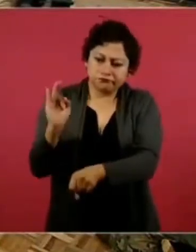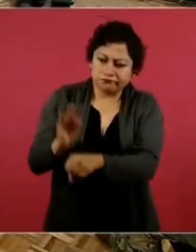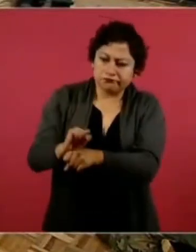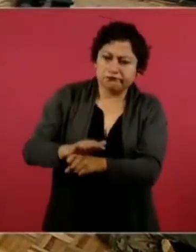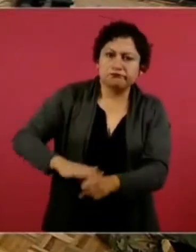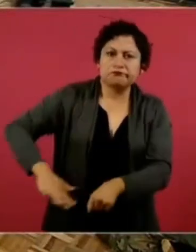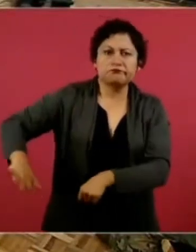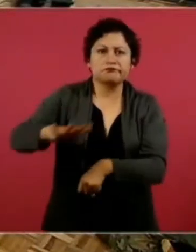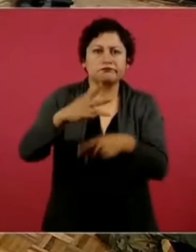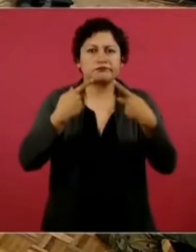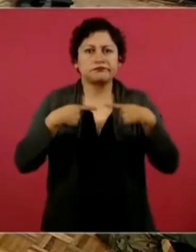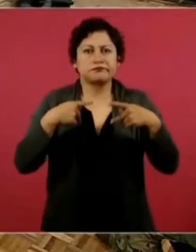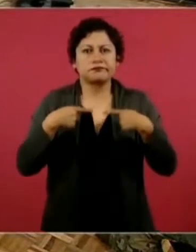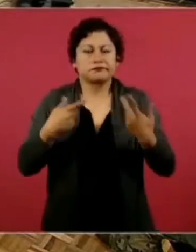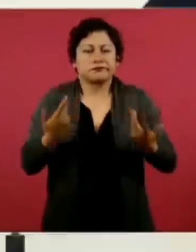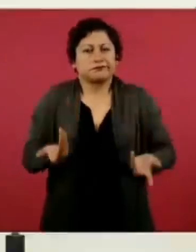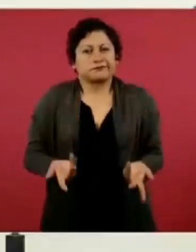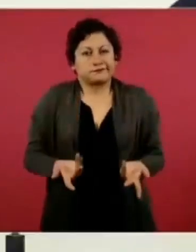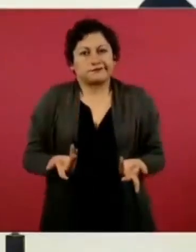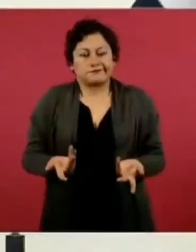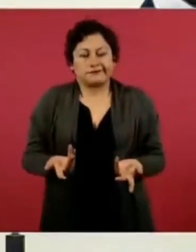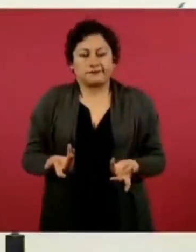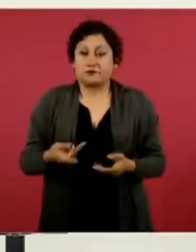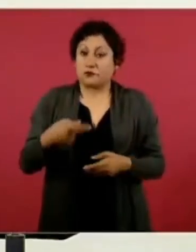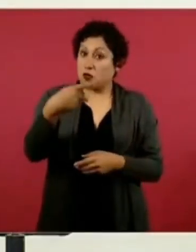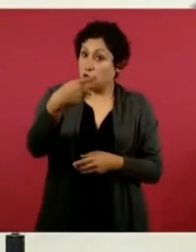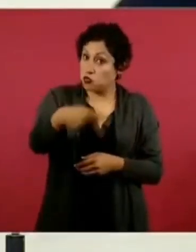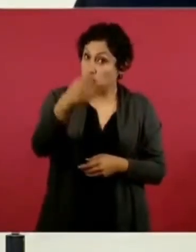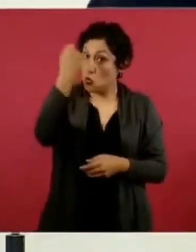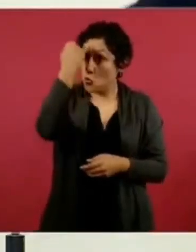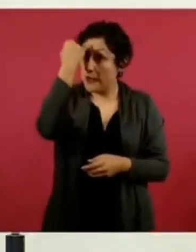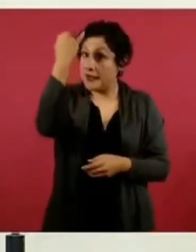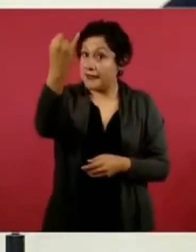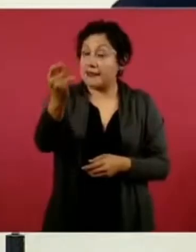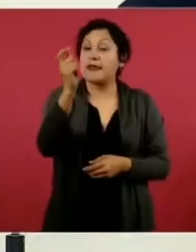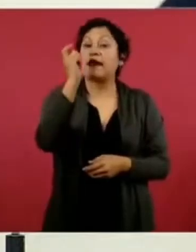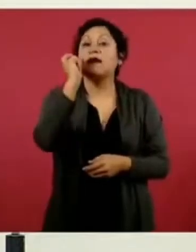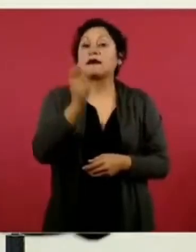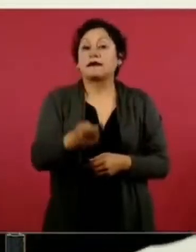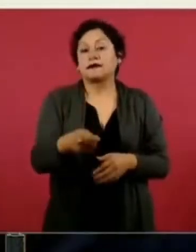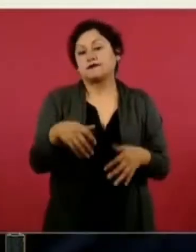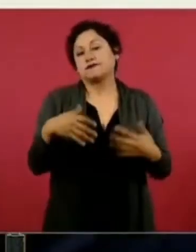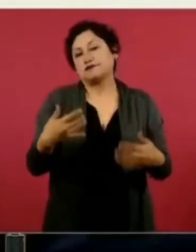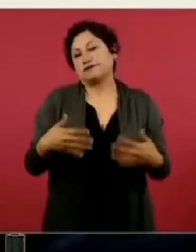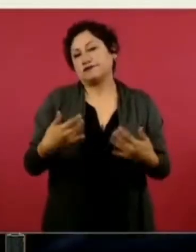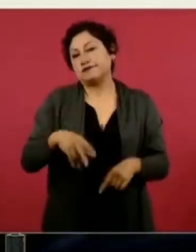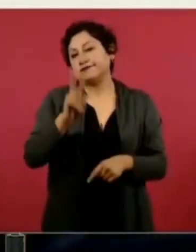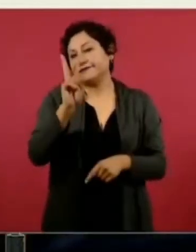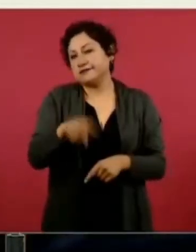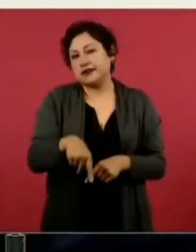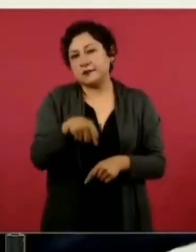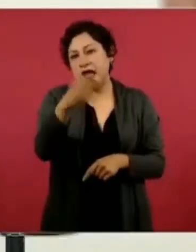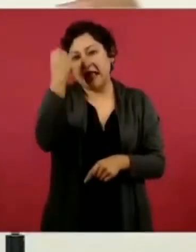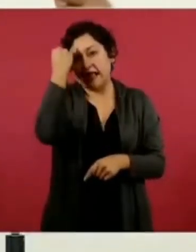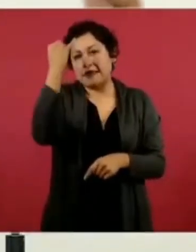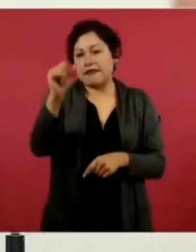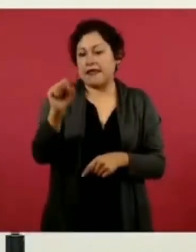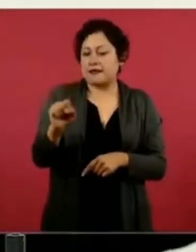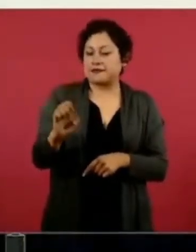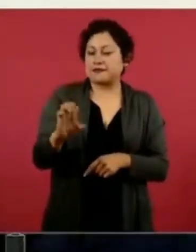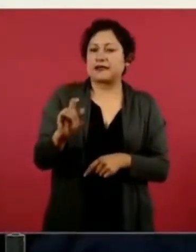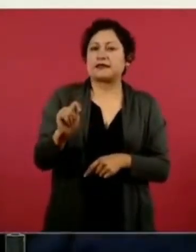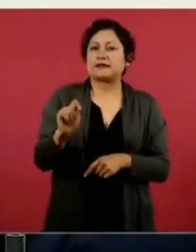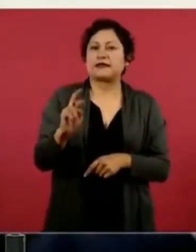Entonces, esa concepción que ya raya en el sectarismo es la que